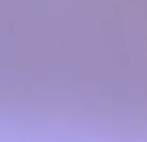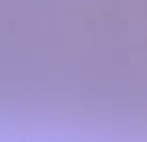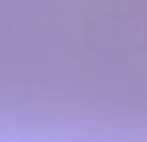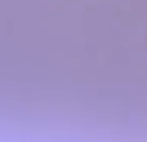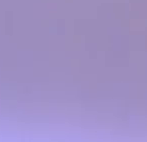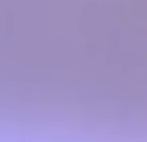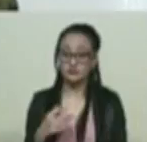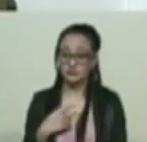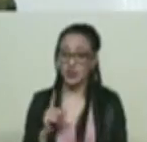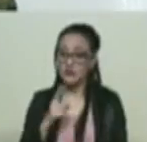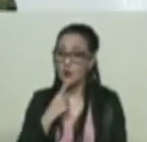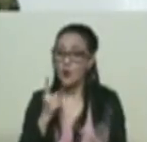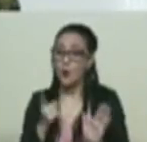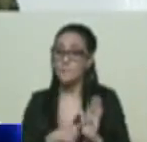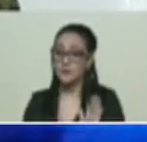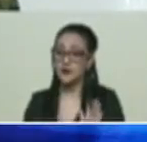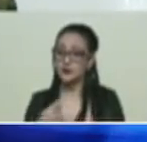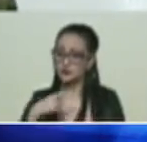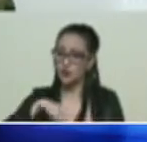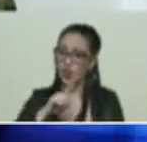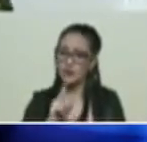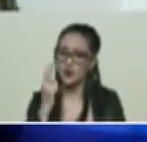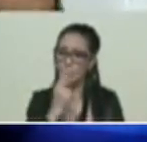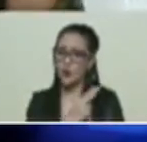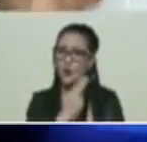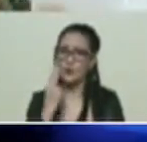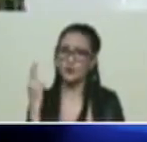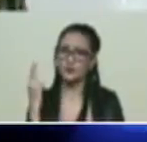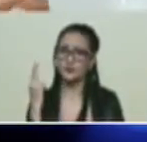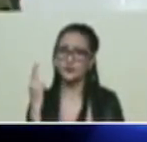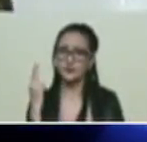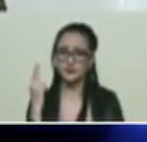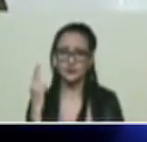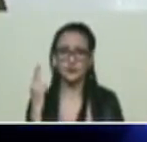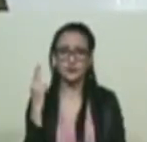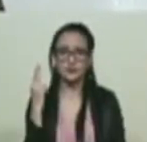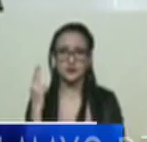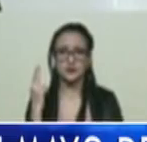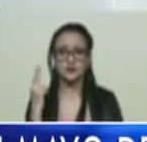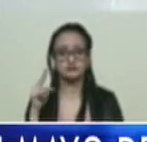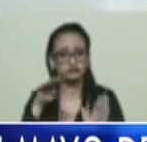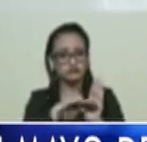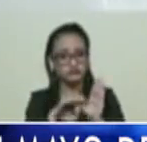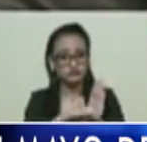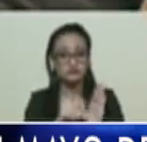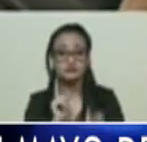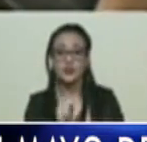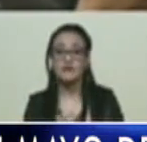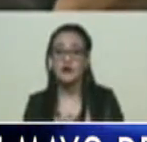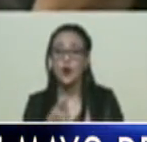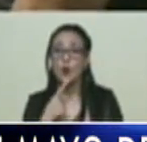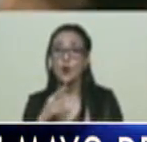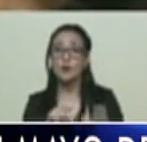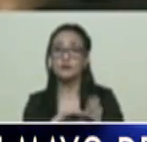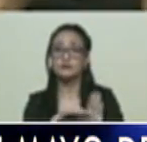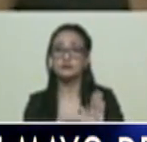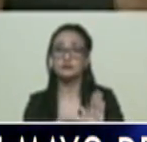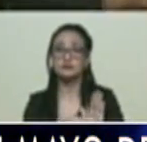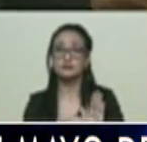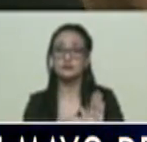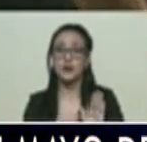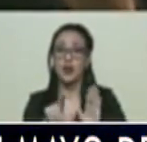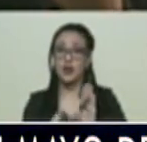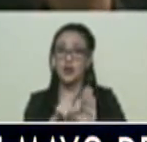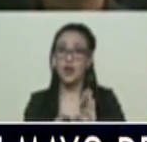abril. Nos comprometemos con cumplir y hacer cumplir las garantías contenidas